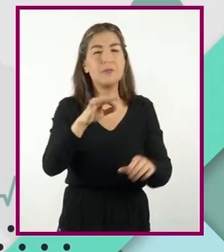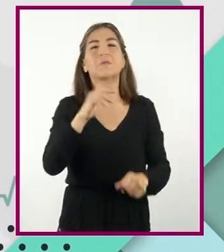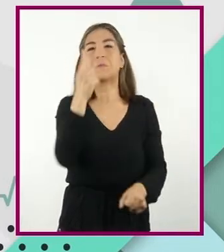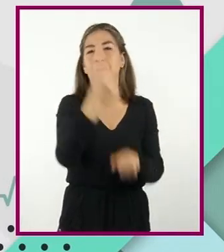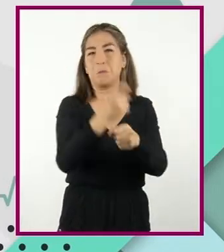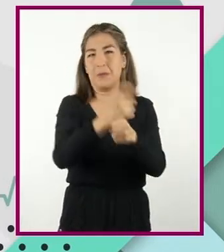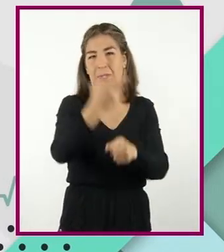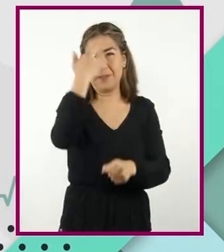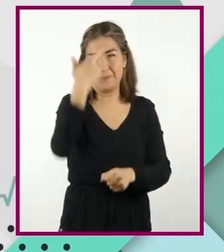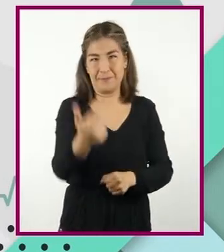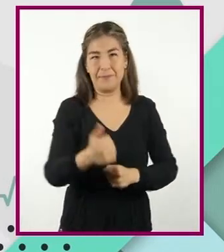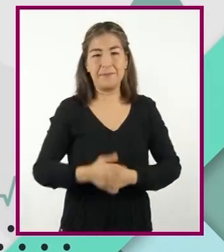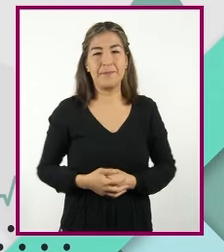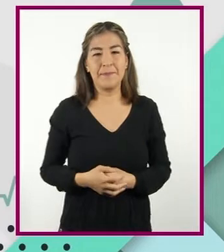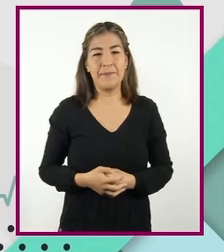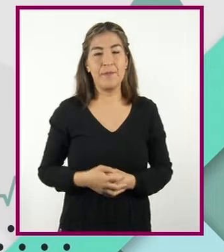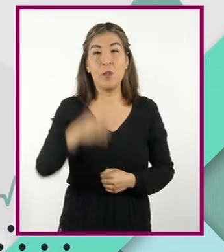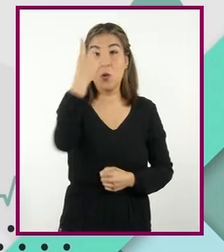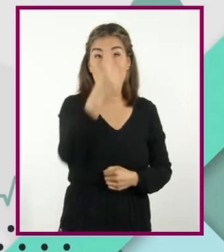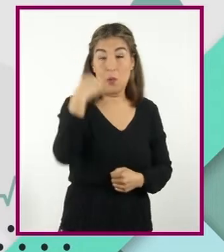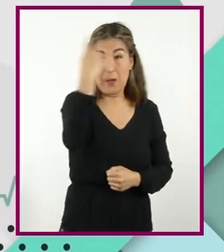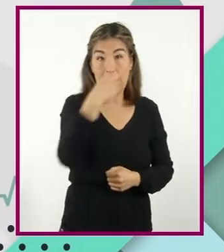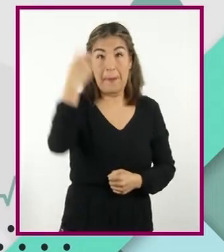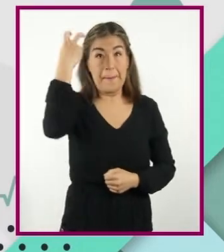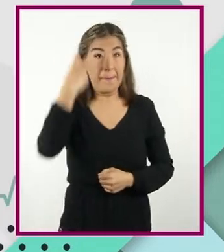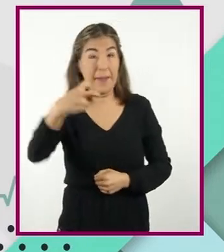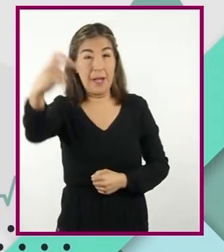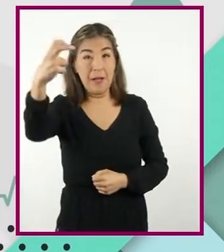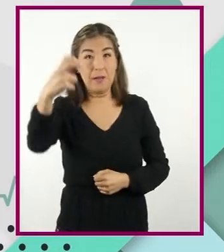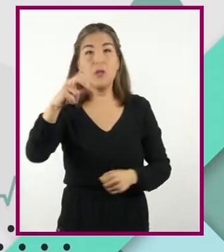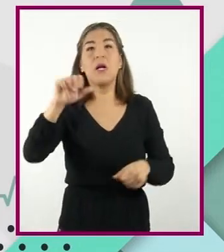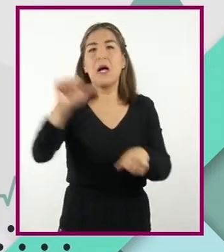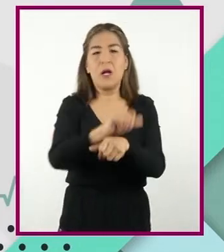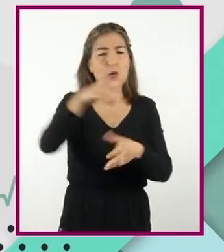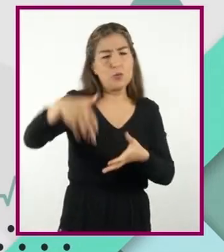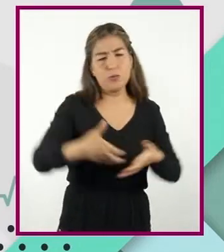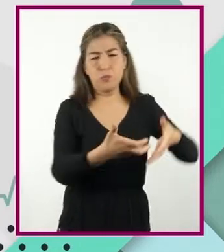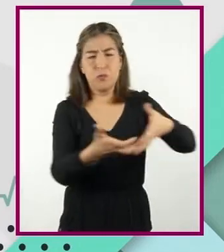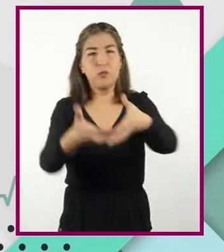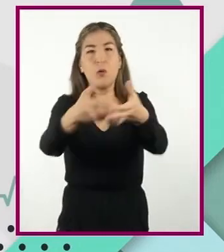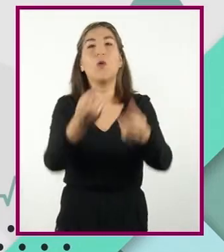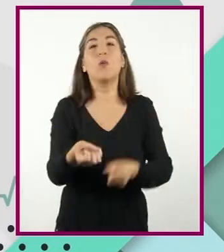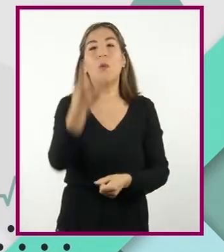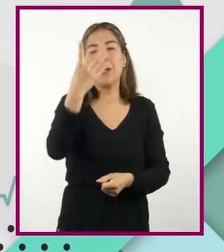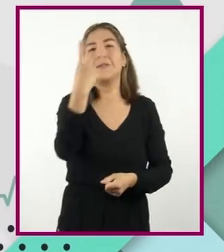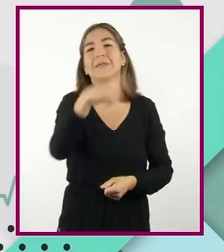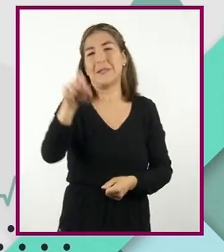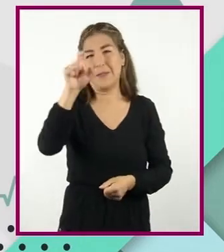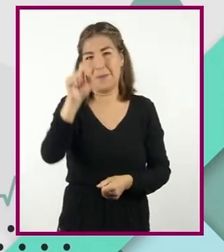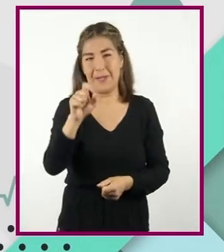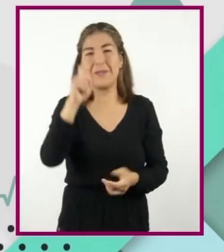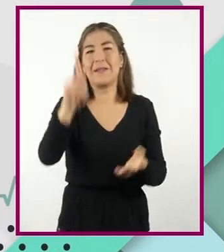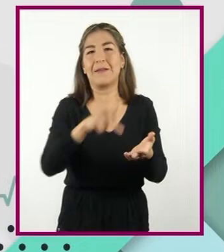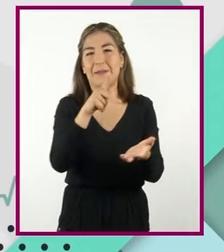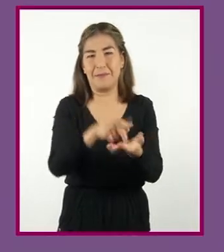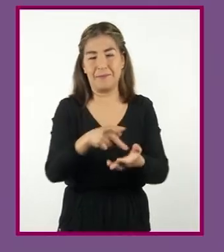razón. Por una hora de viaje, el automóvil recorrerá una distancia de 120 kilómetros.